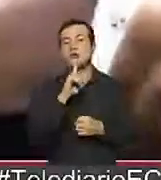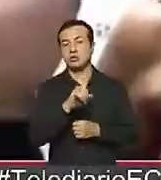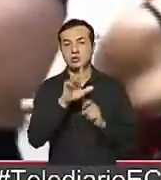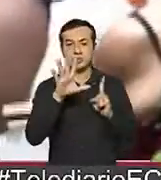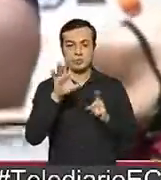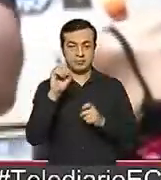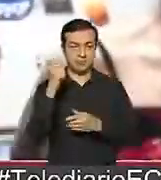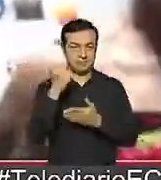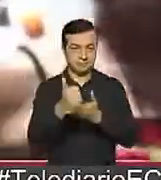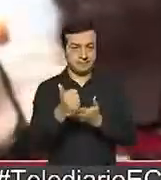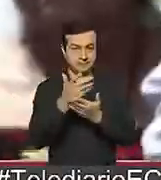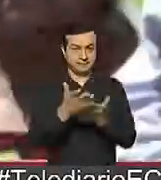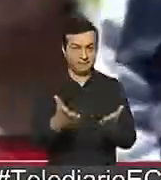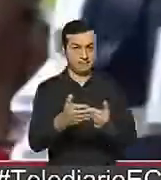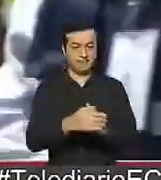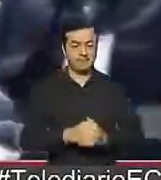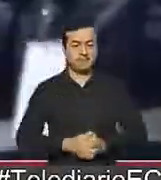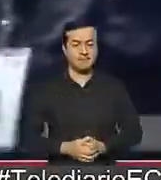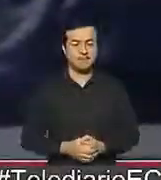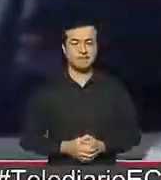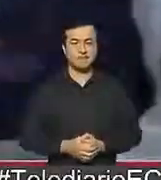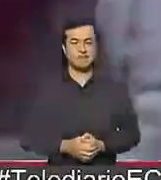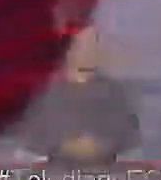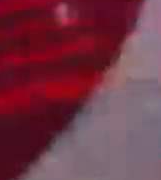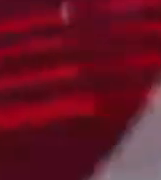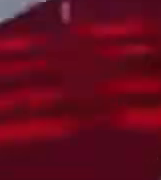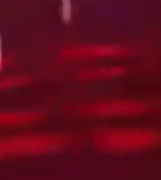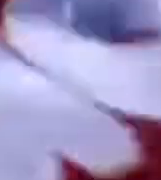técnicas. Cristian Cecilio Arévalo, Medios Públicos.